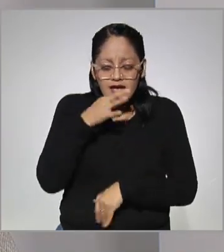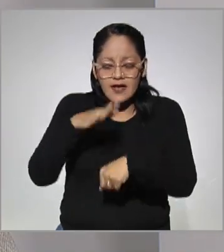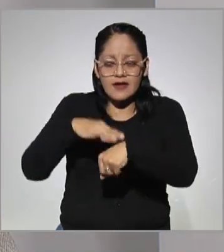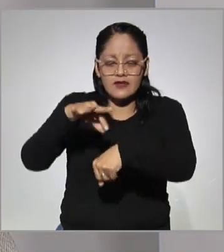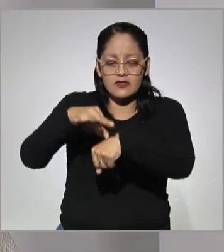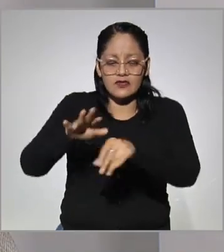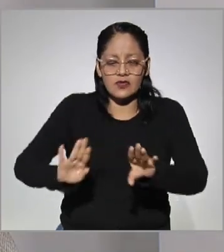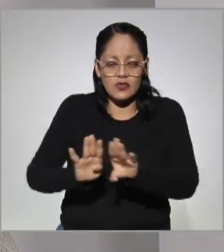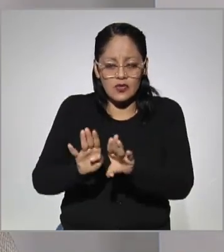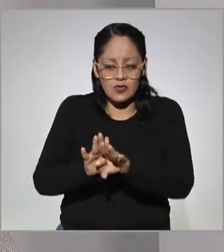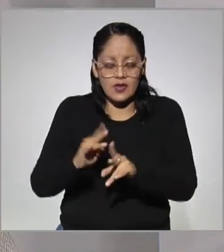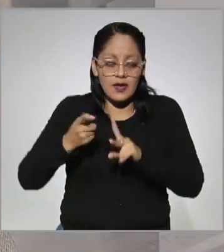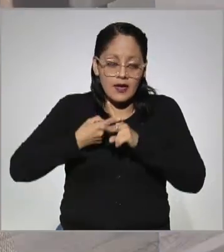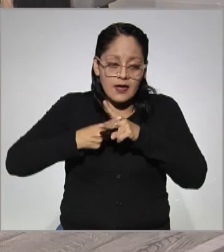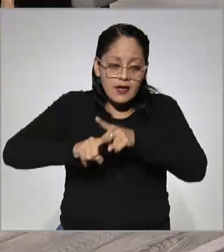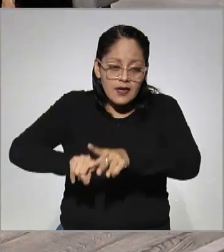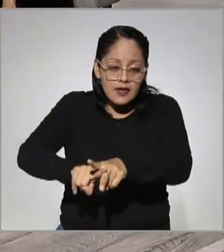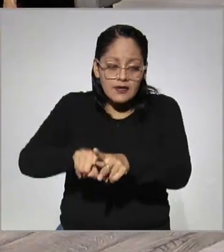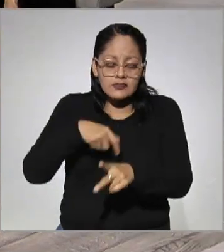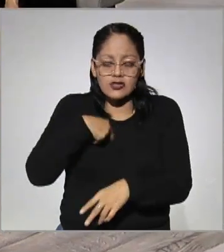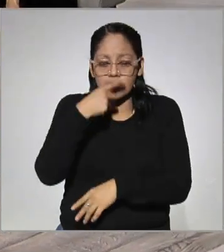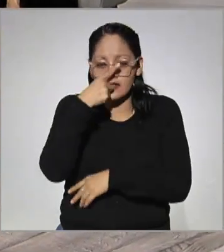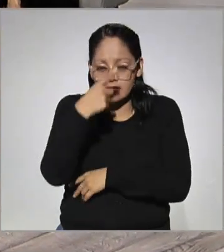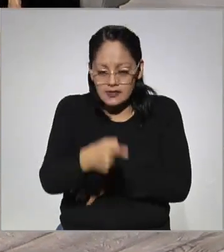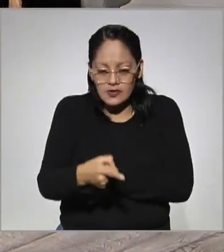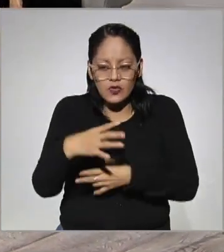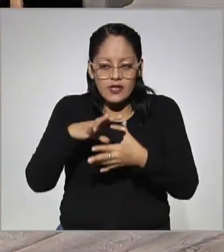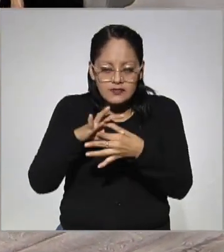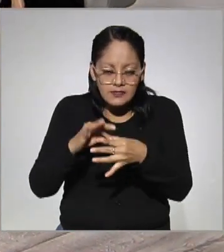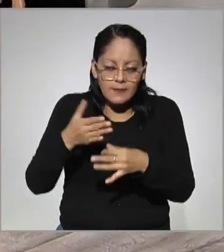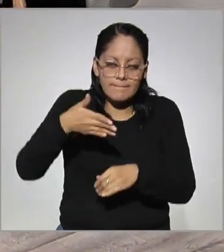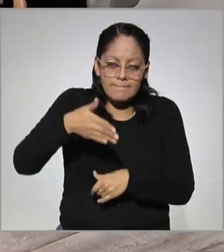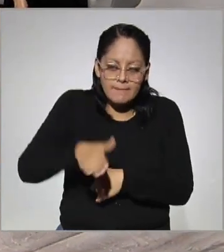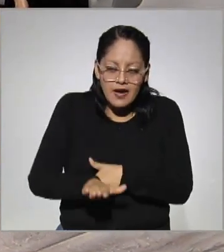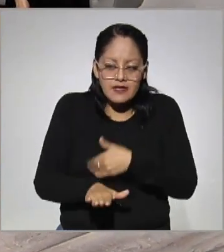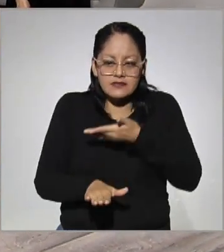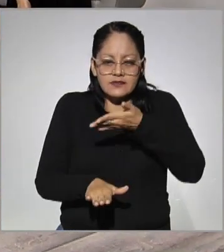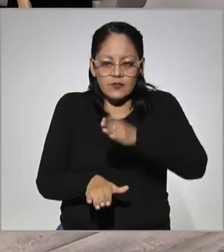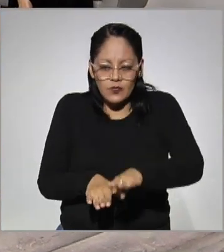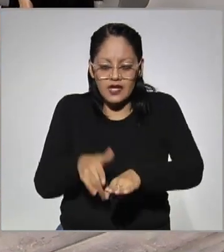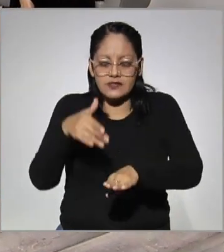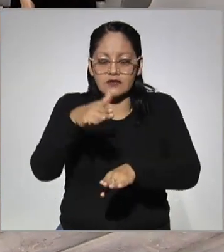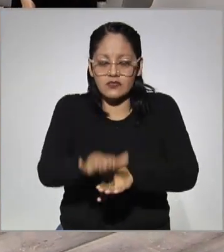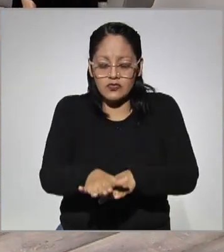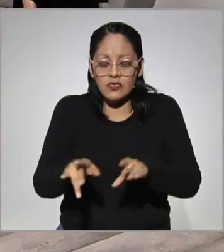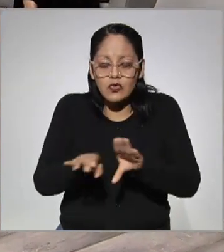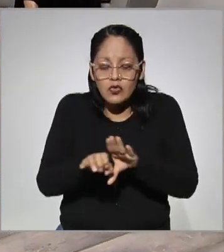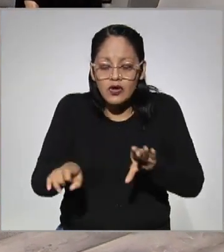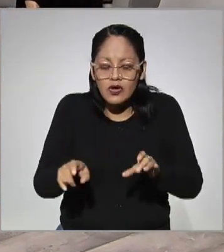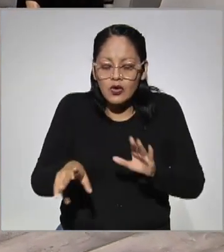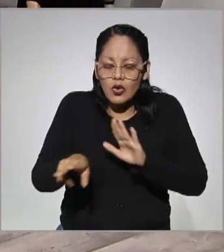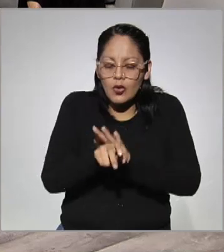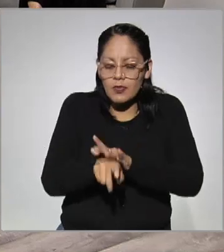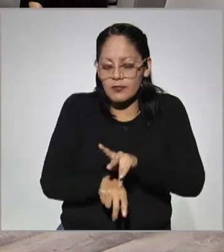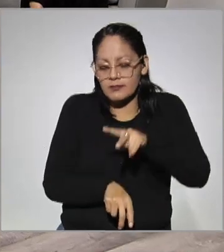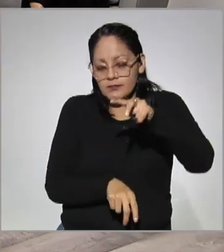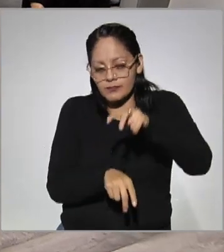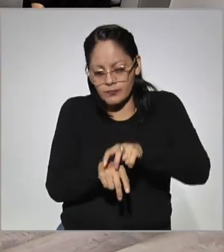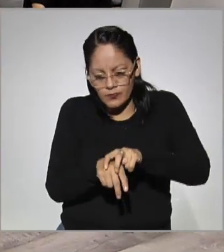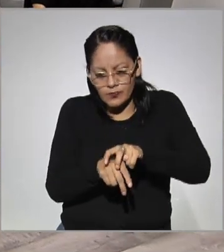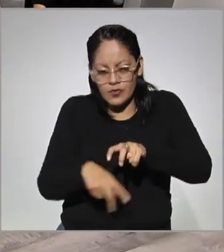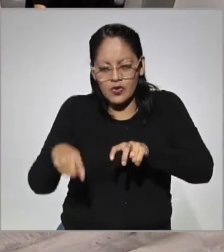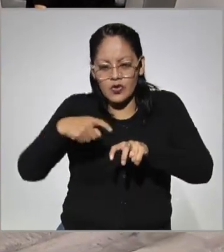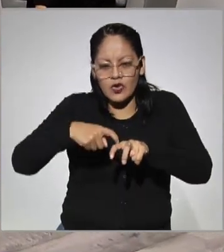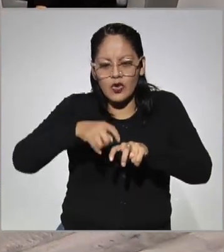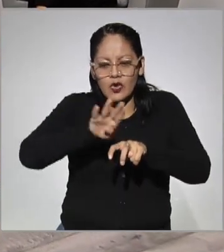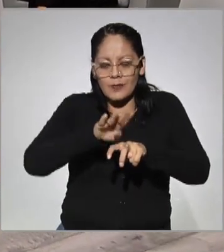que desde el principio les estemos explicando paso por paso a las pacientes, ¿no? De la posición en la que se tienen que poner, ¿no? Como se vio en